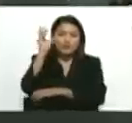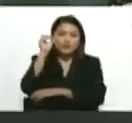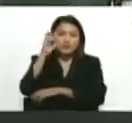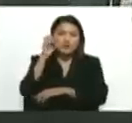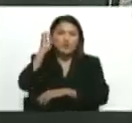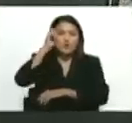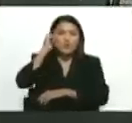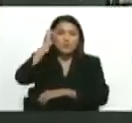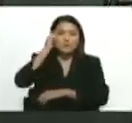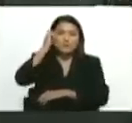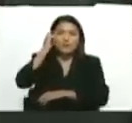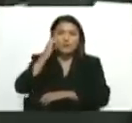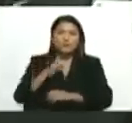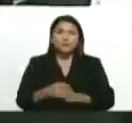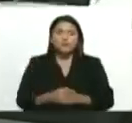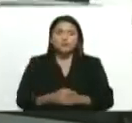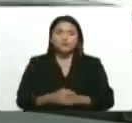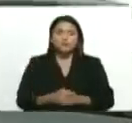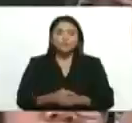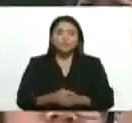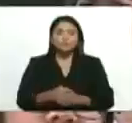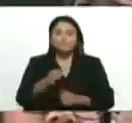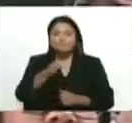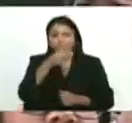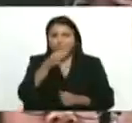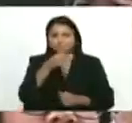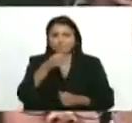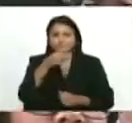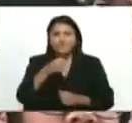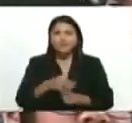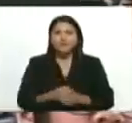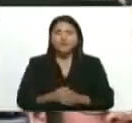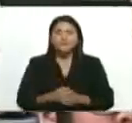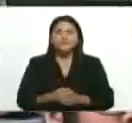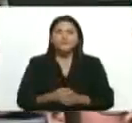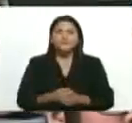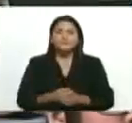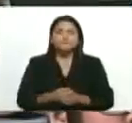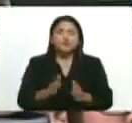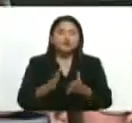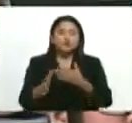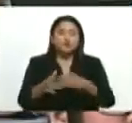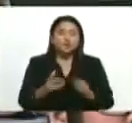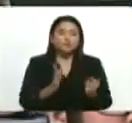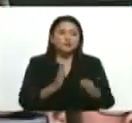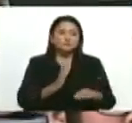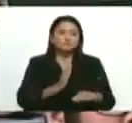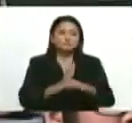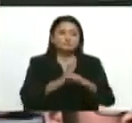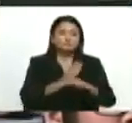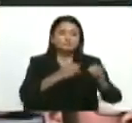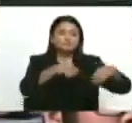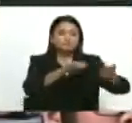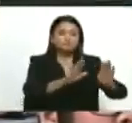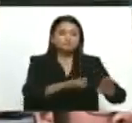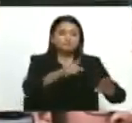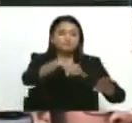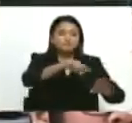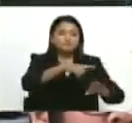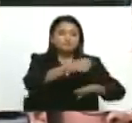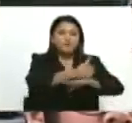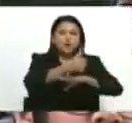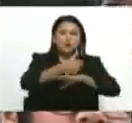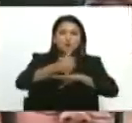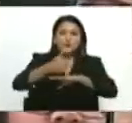Europeo, cuando habla de las inhabilitaciones, pretendiendo además